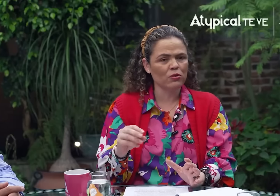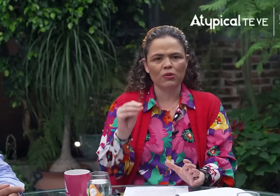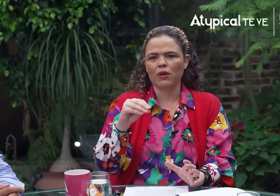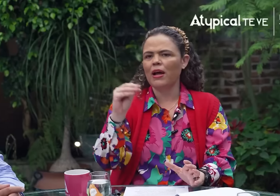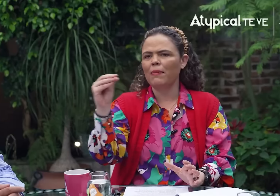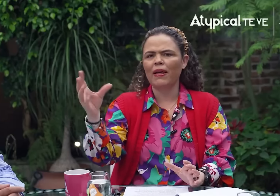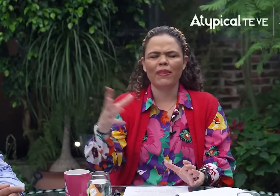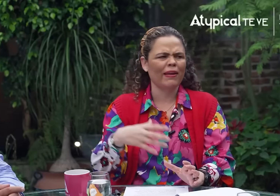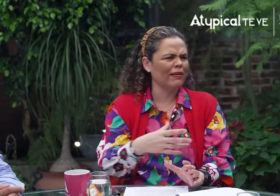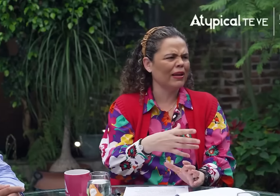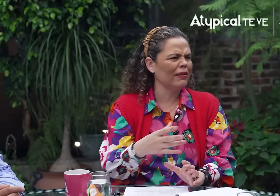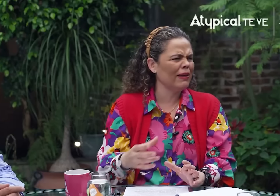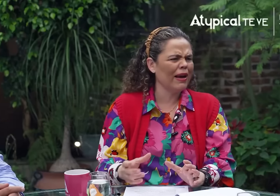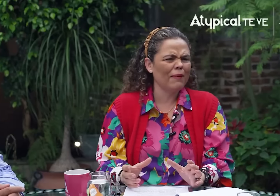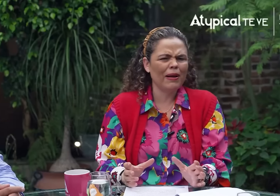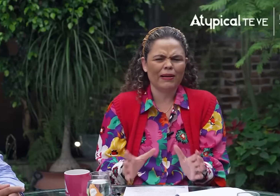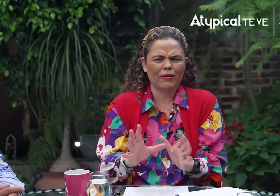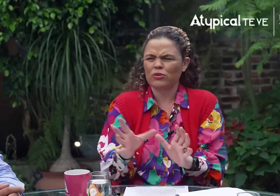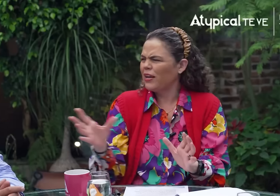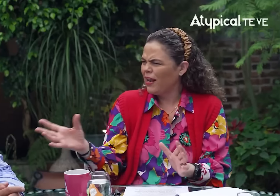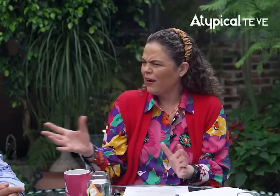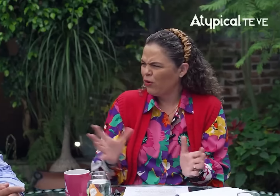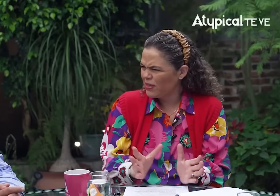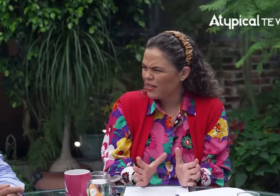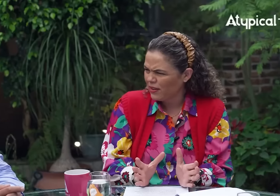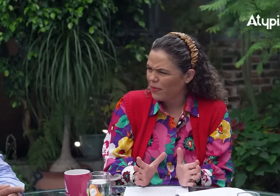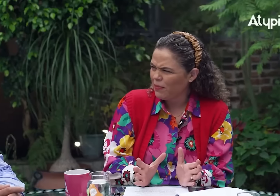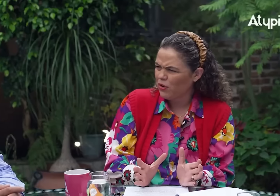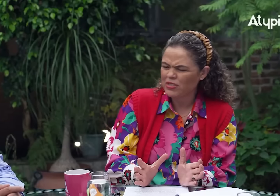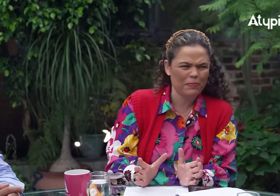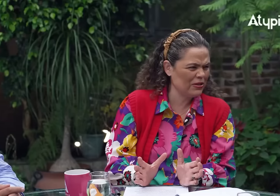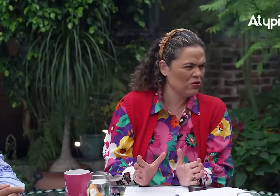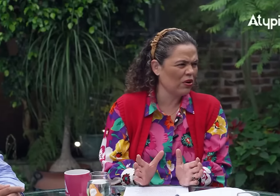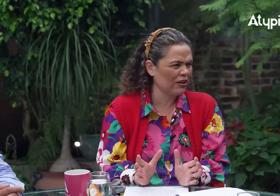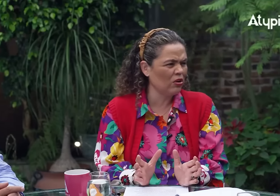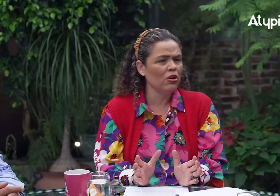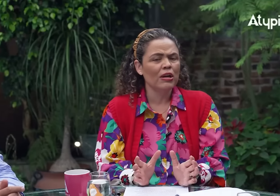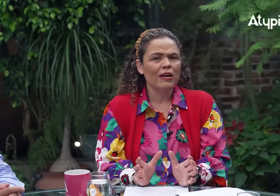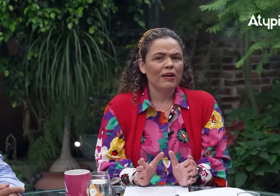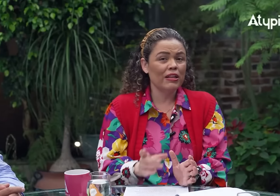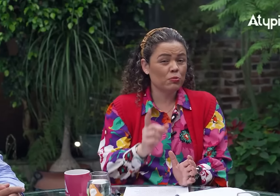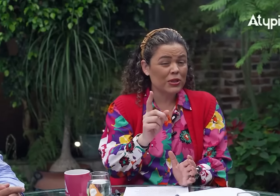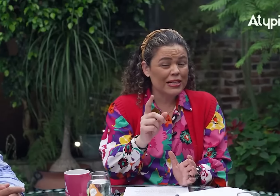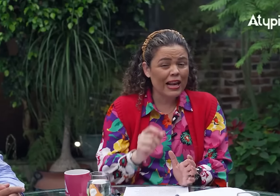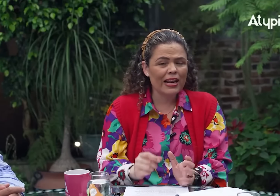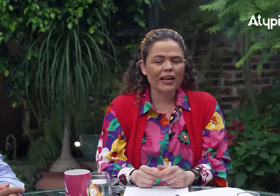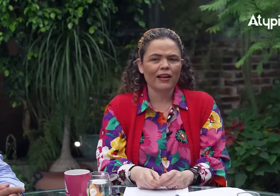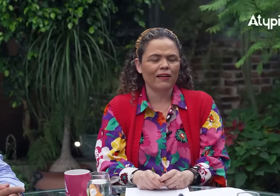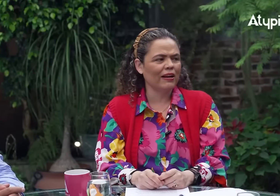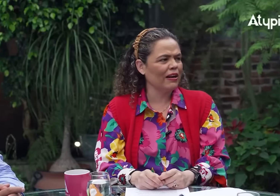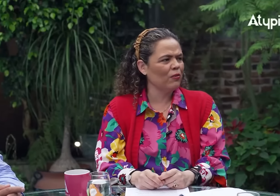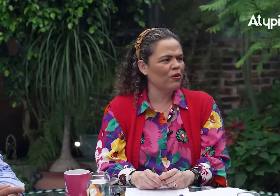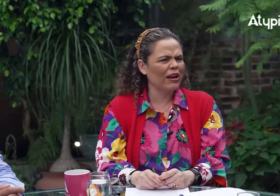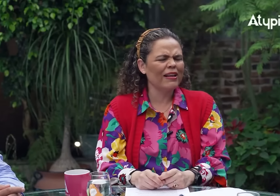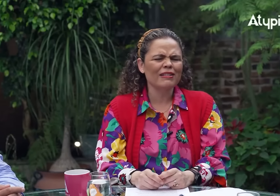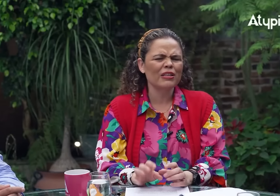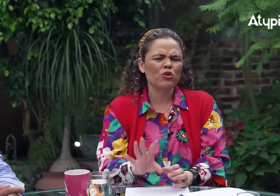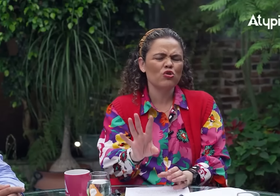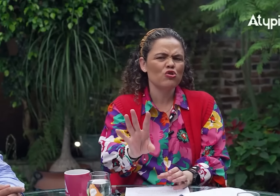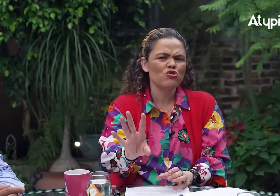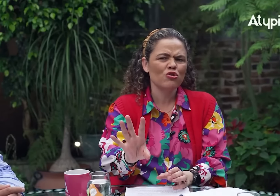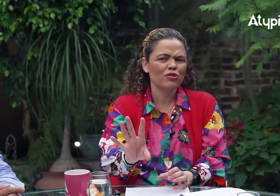después, cuando ella habla de que costaría alrededor de 7 mil millones de pesos, ¿correcto? Sí. Y después sale Ricardo Monreal